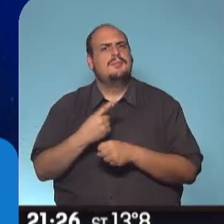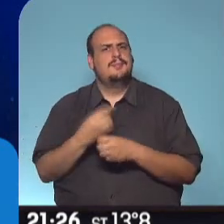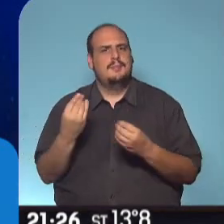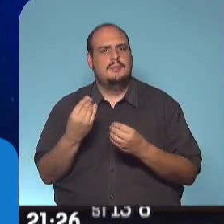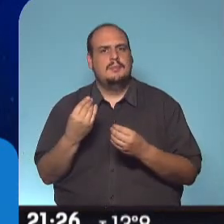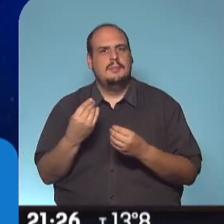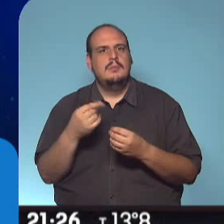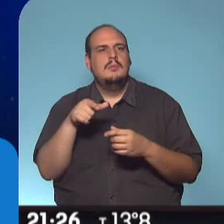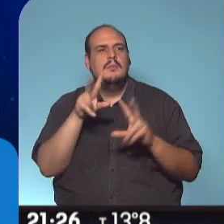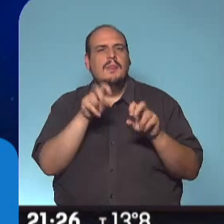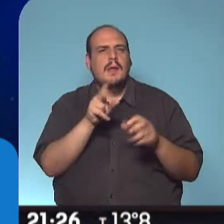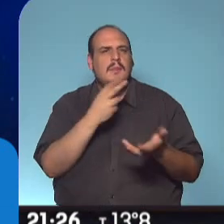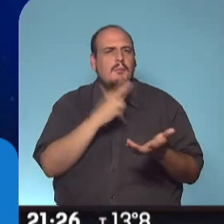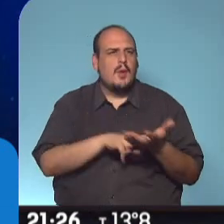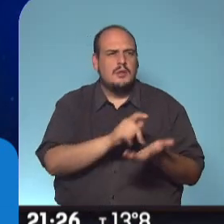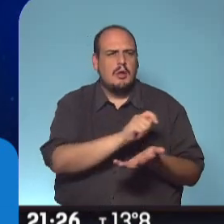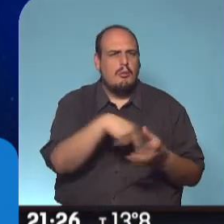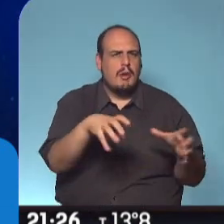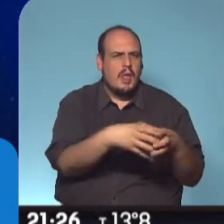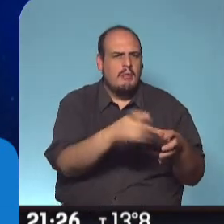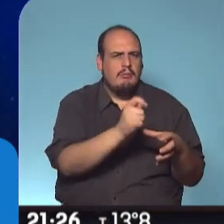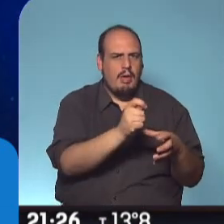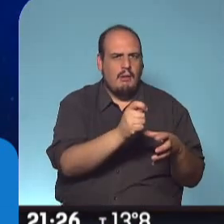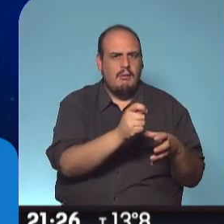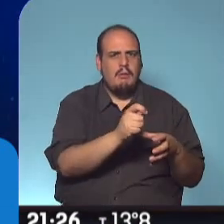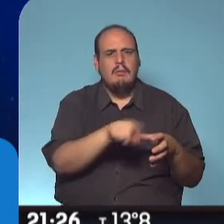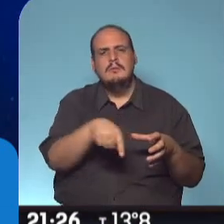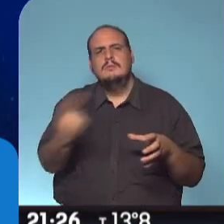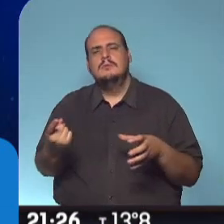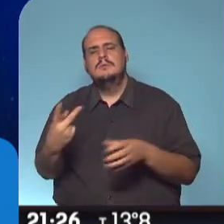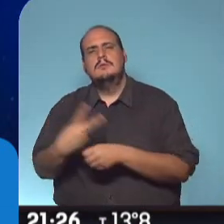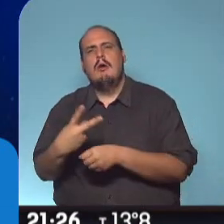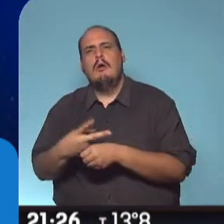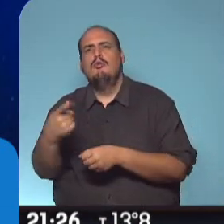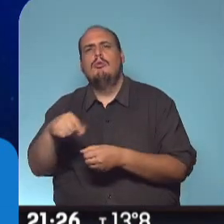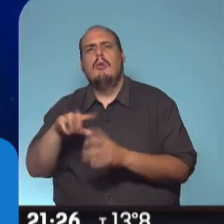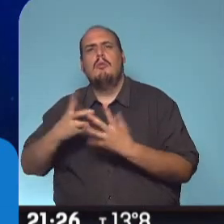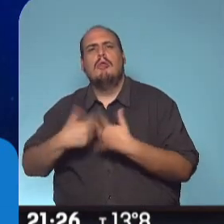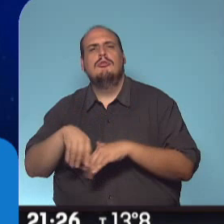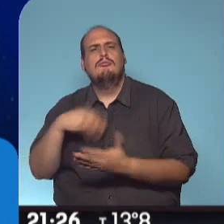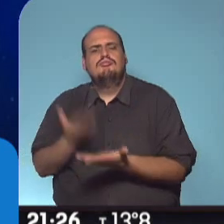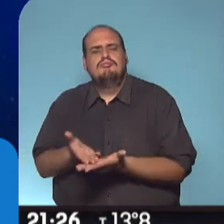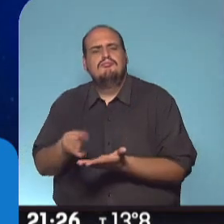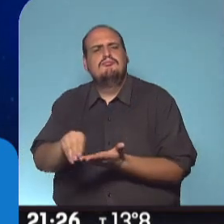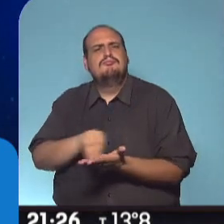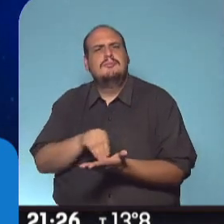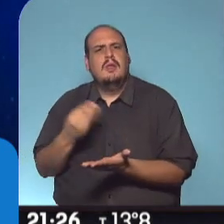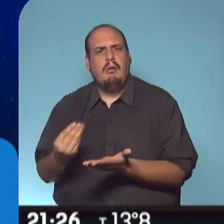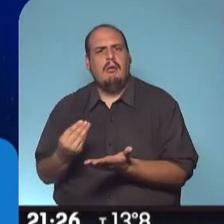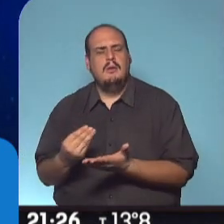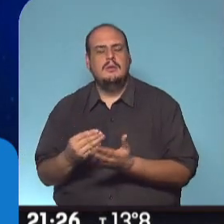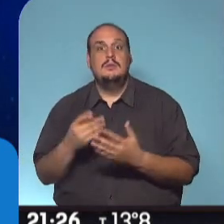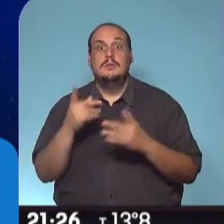qué es lo que hay que descartar y en segundo lugar sepamos qué es lo que quieren presentar. En primer lugar, ayer hasta incluso